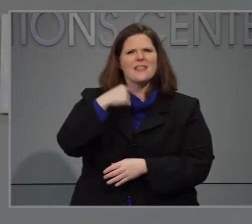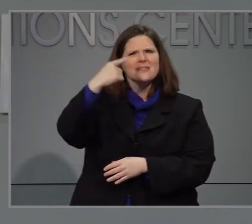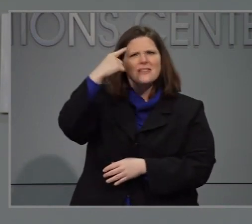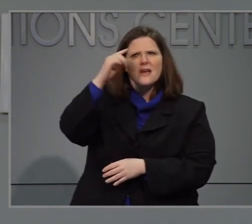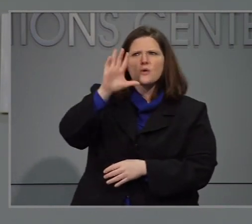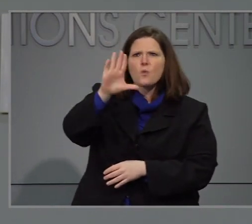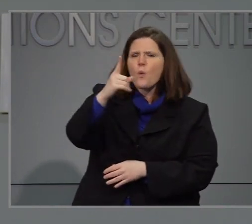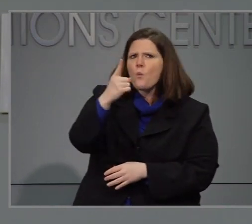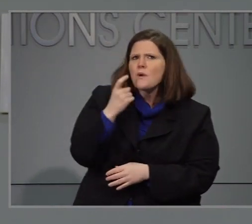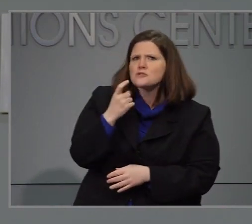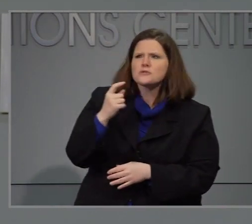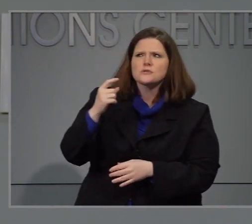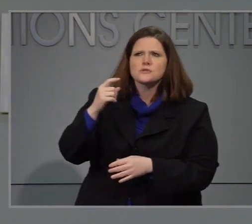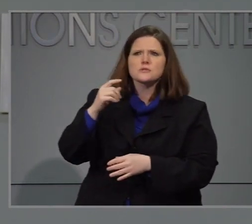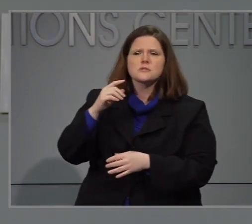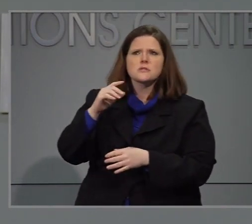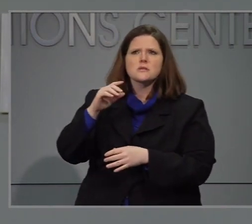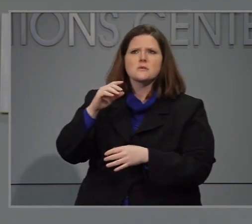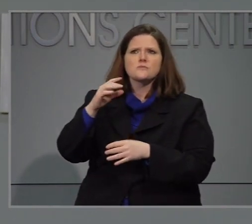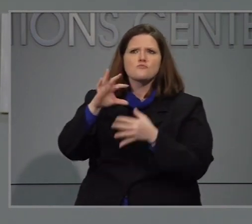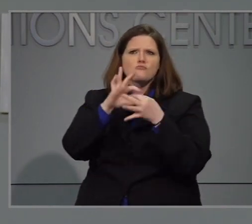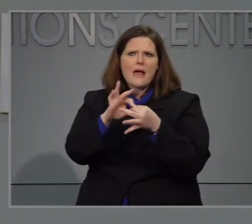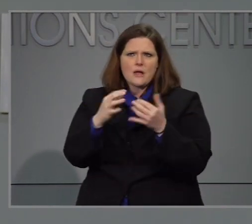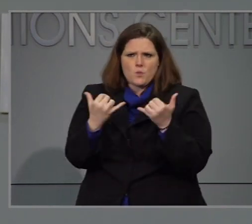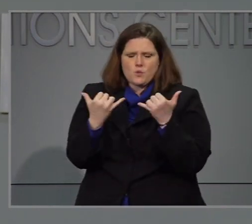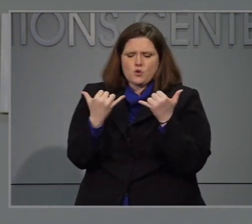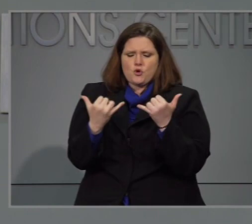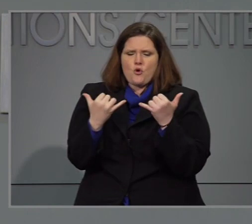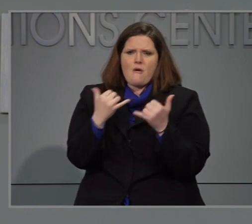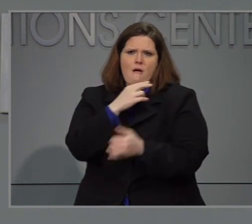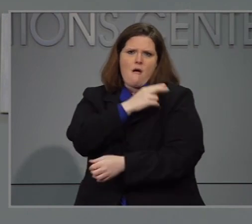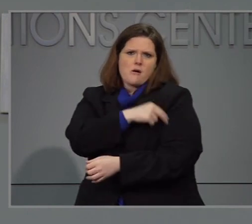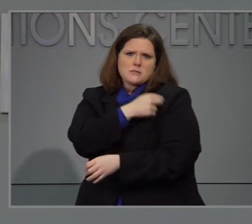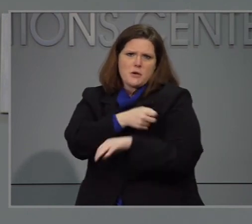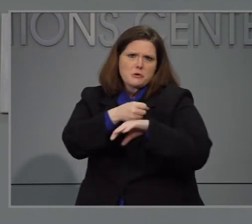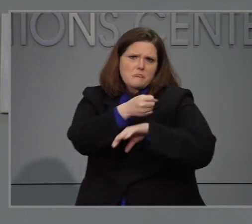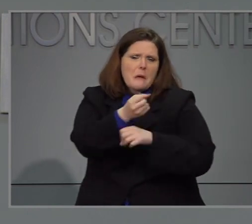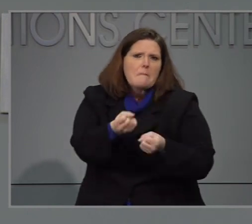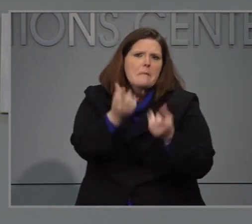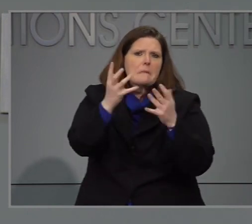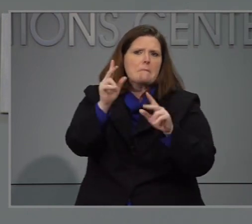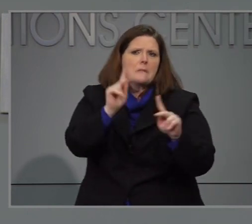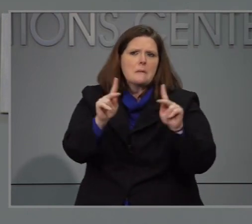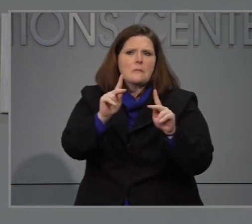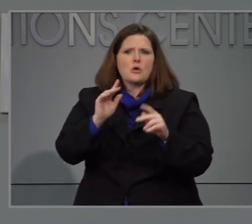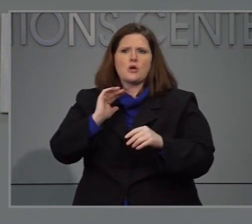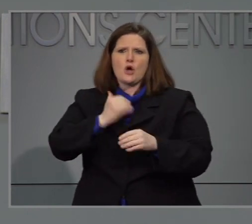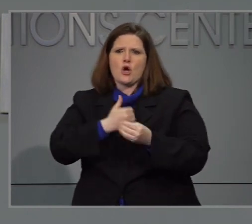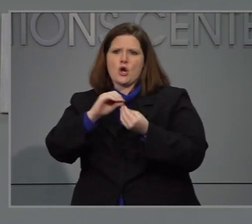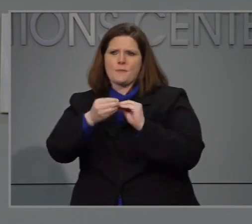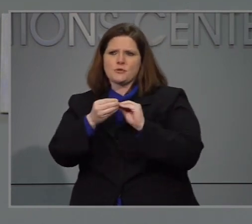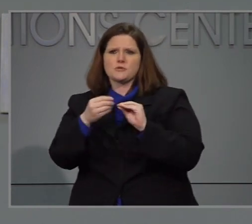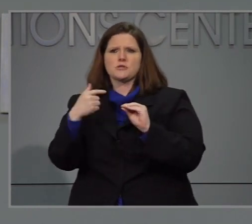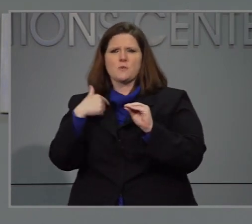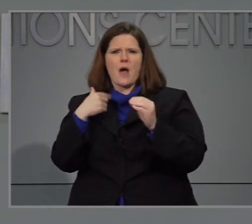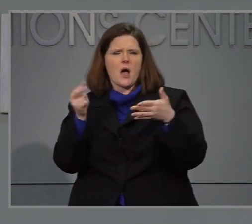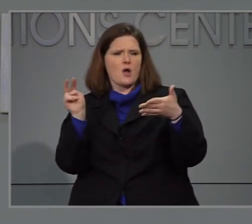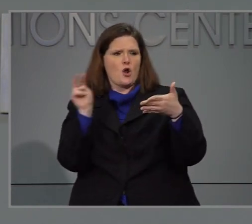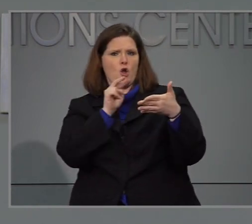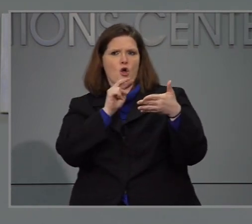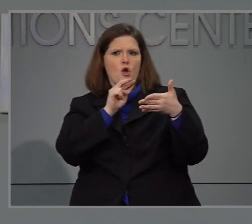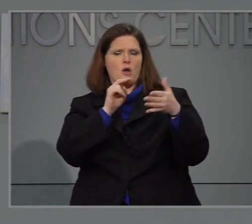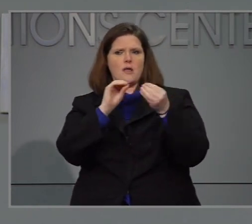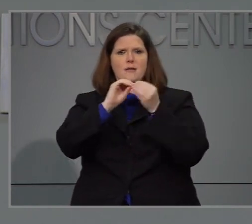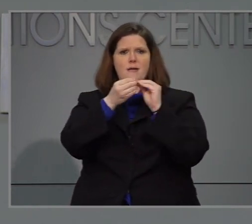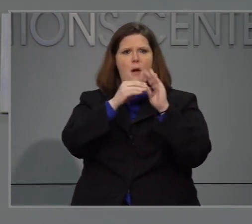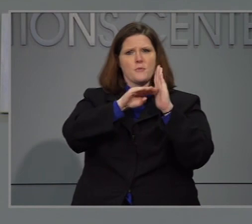Creo que la pregunta es, ¿cuál es la cifra de hospitalizaciones y casos actuales? Cuando veo las tendencias para Carolina